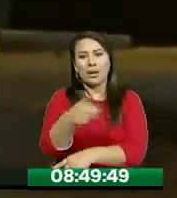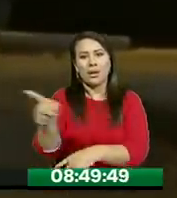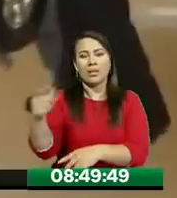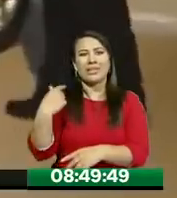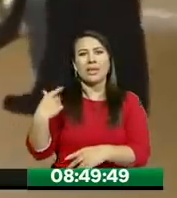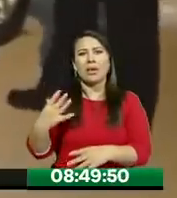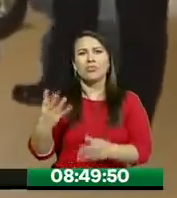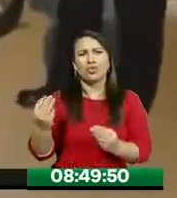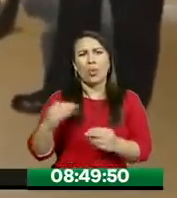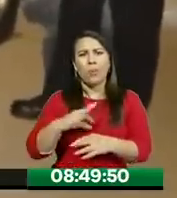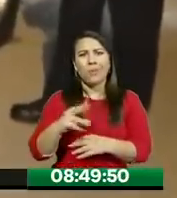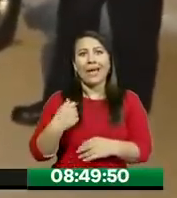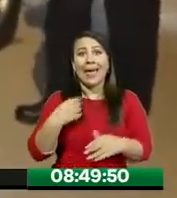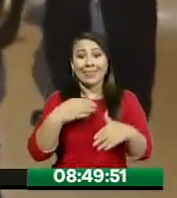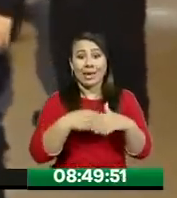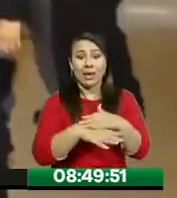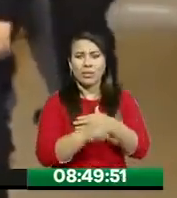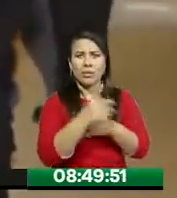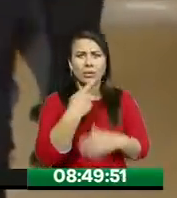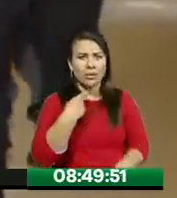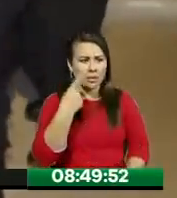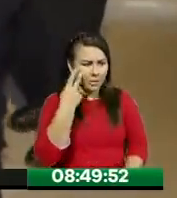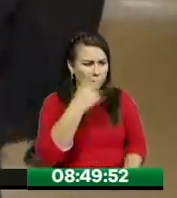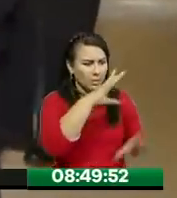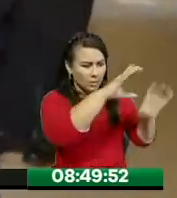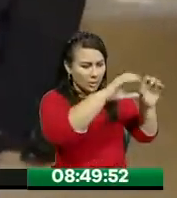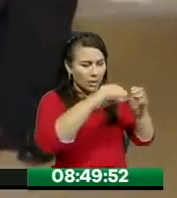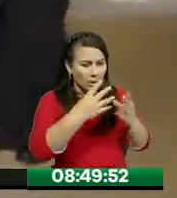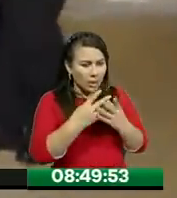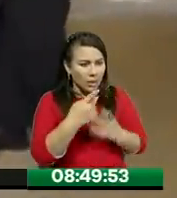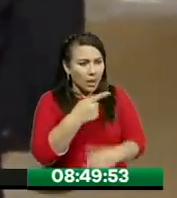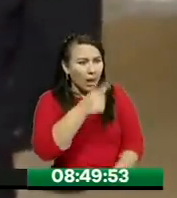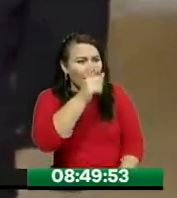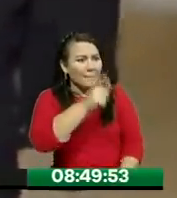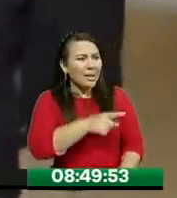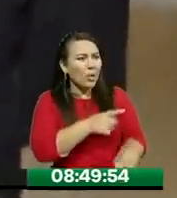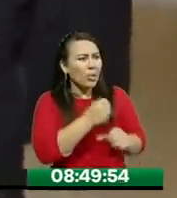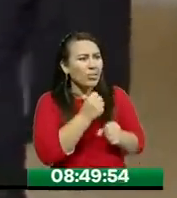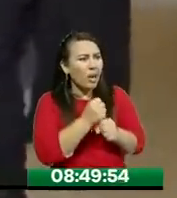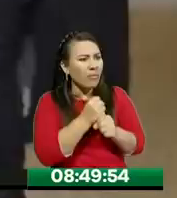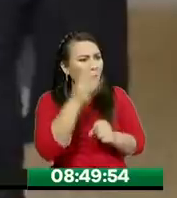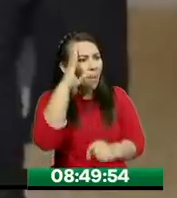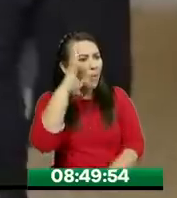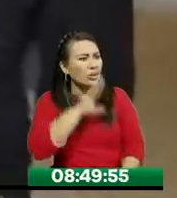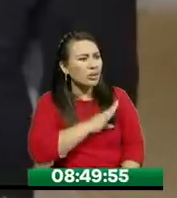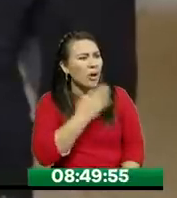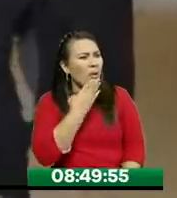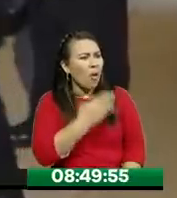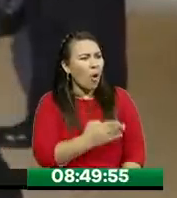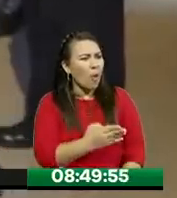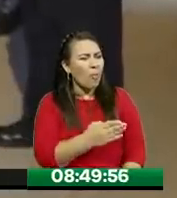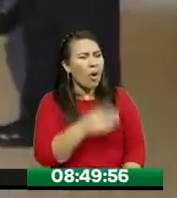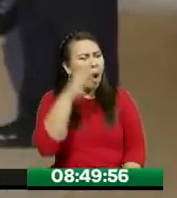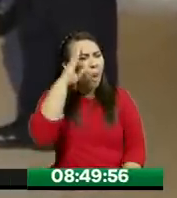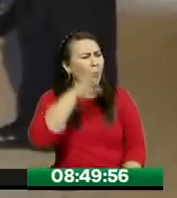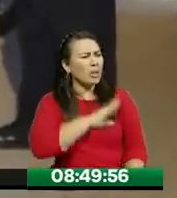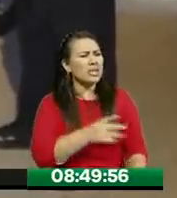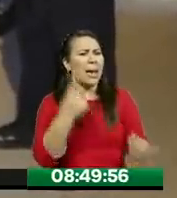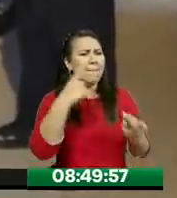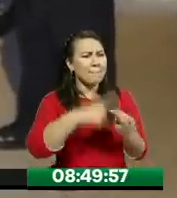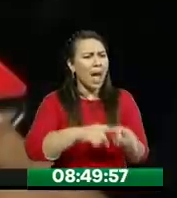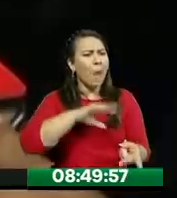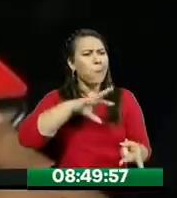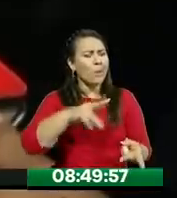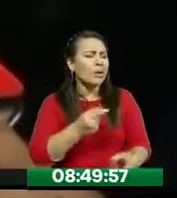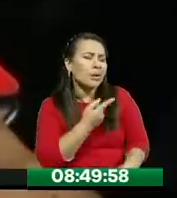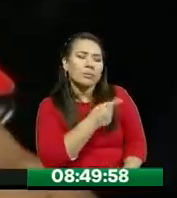logró llevarla hasta una vivienda, donde supuestamente procedió a violarla. El hombre fue plenamente identificado por grabaciones